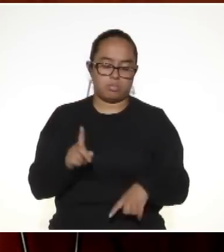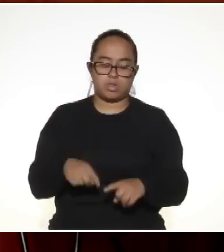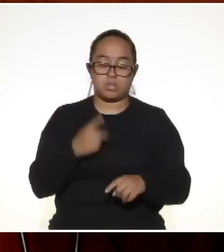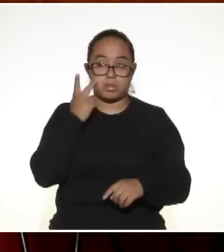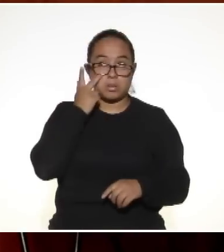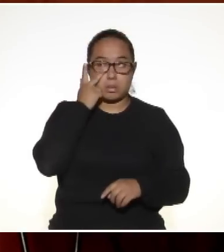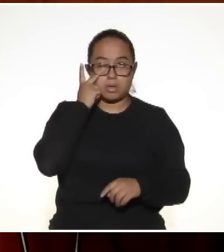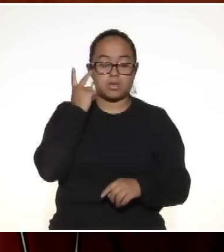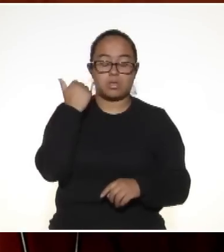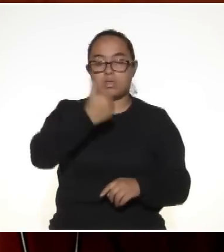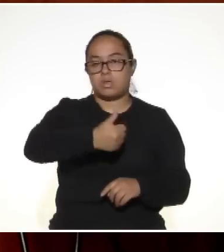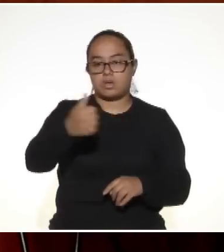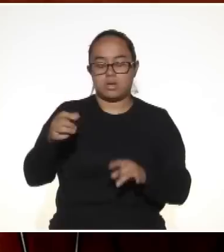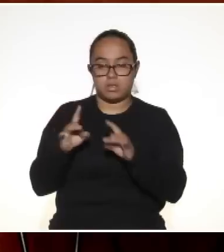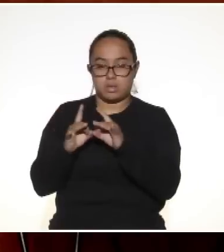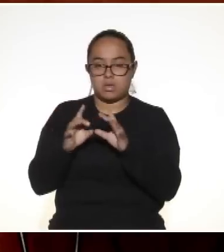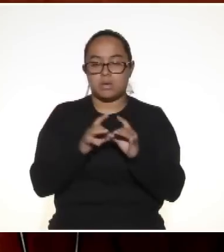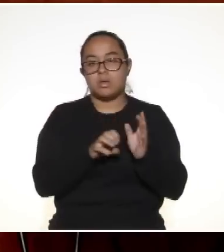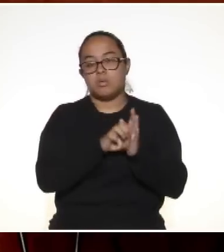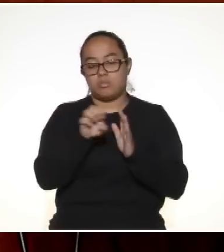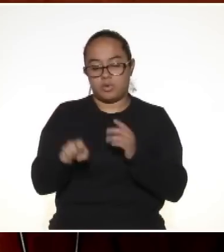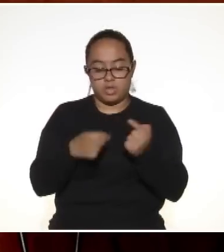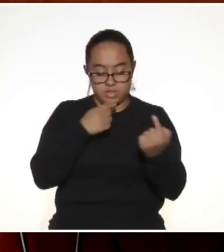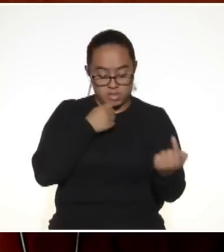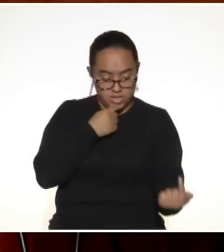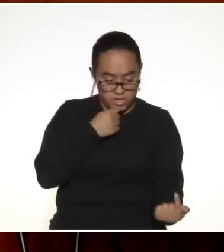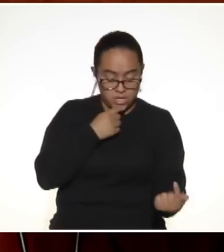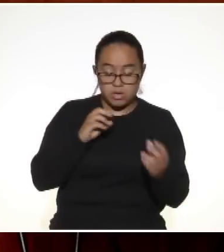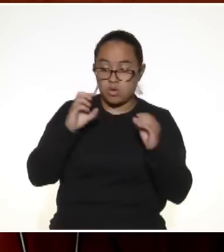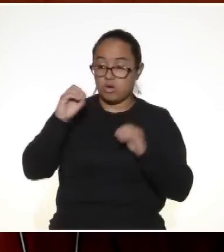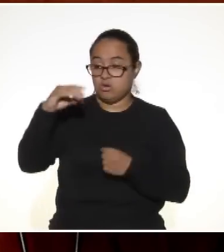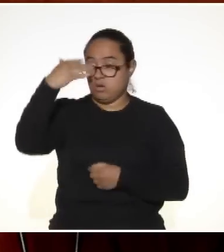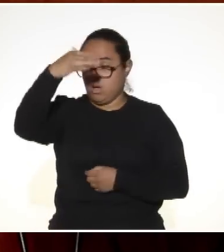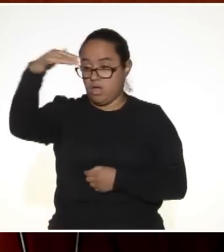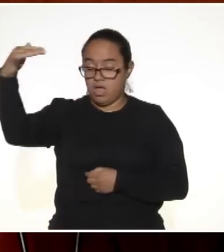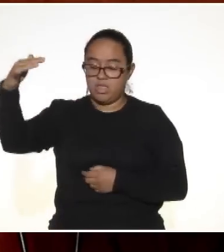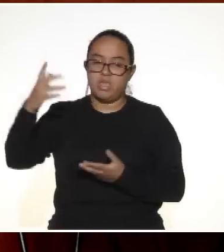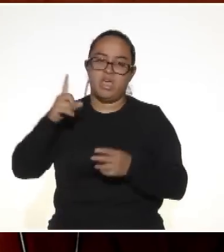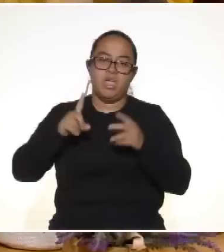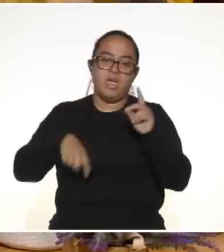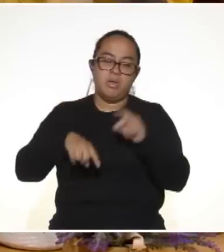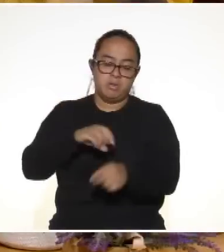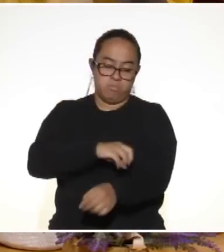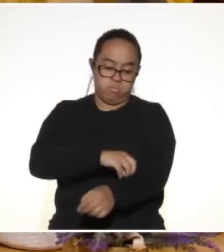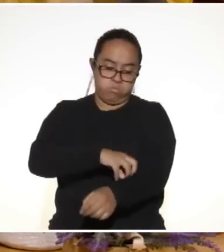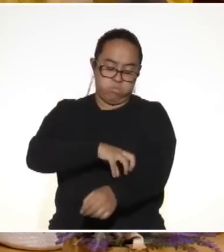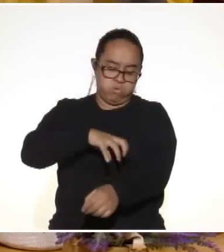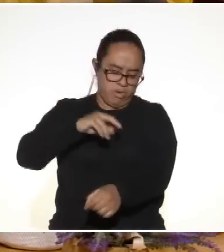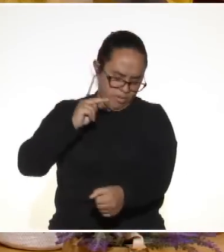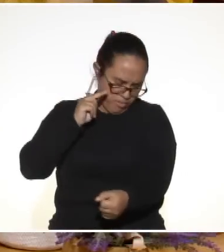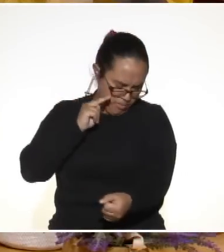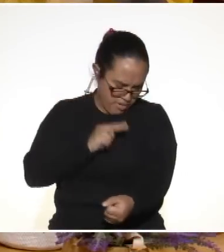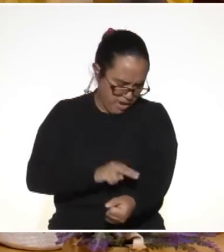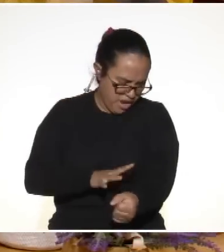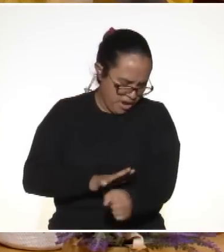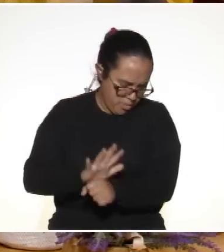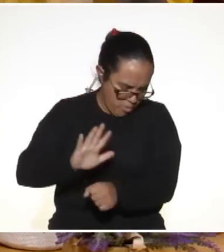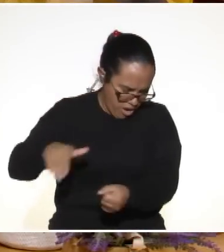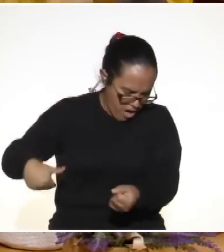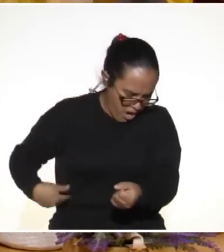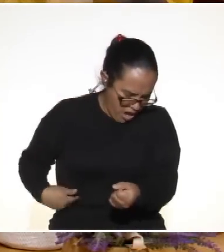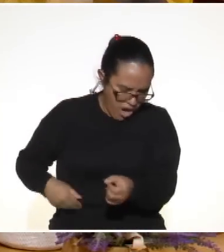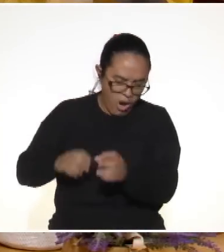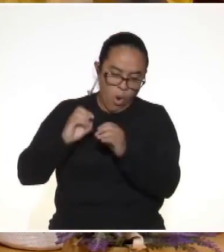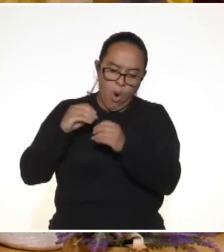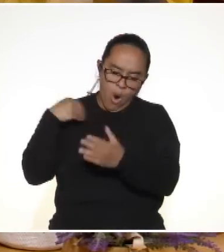cada circunstancia. Tanto en el caso de niños como de adultos, aumento de volumen, ver qué tipo de lesión fue, si